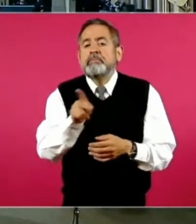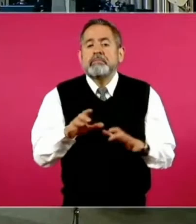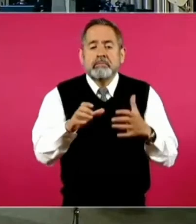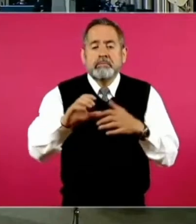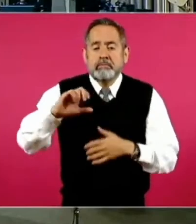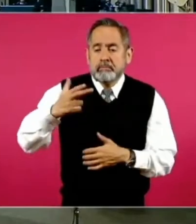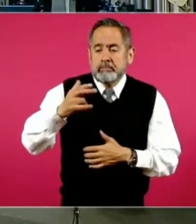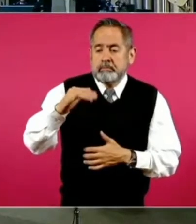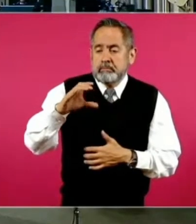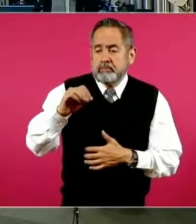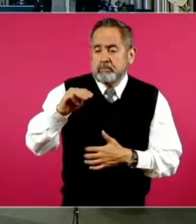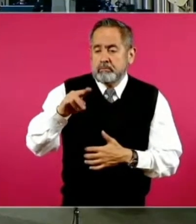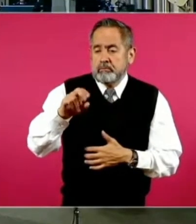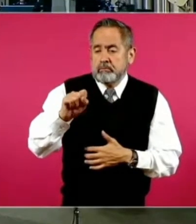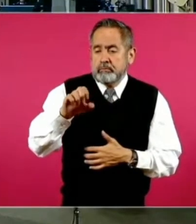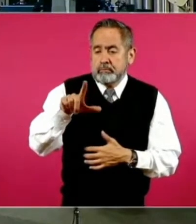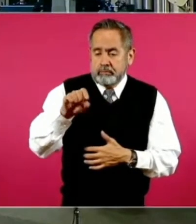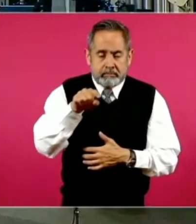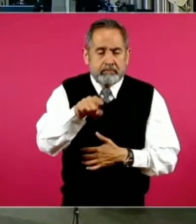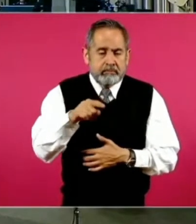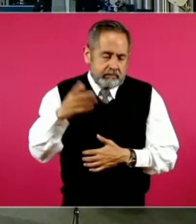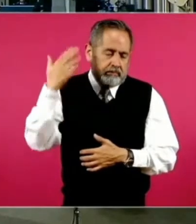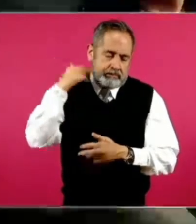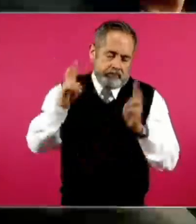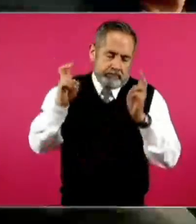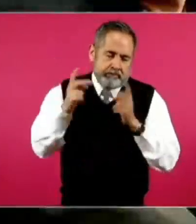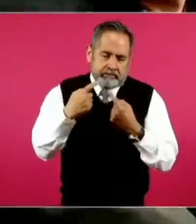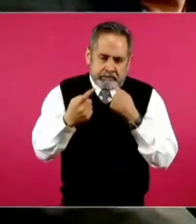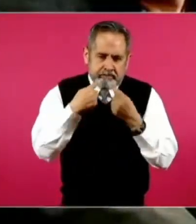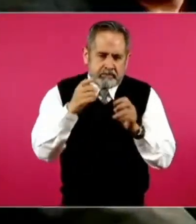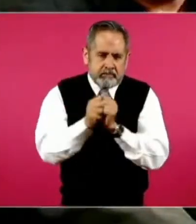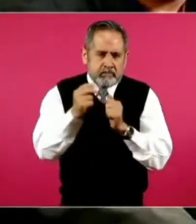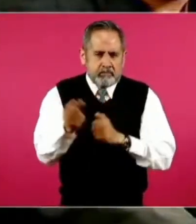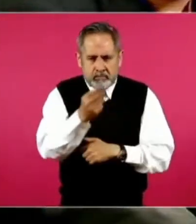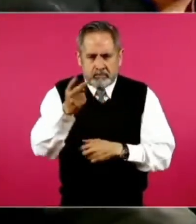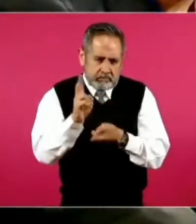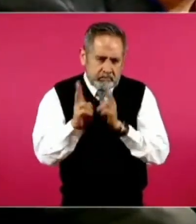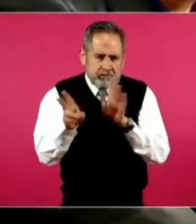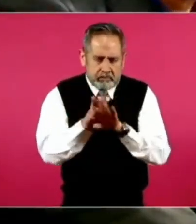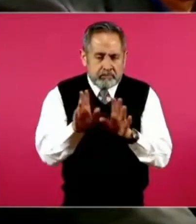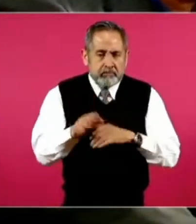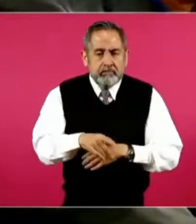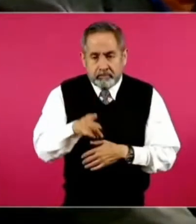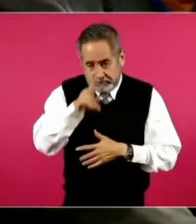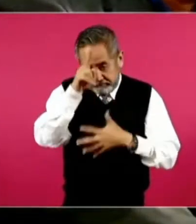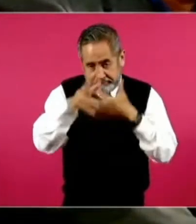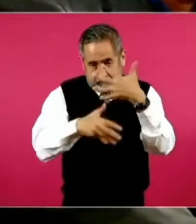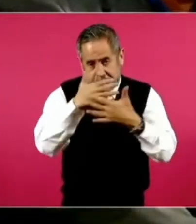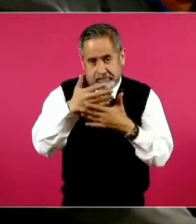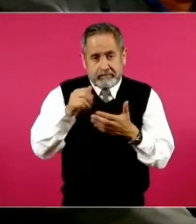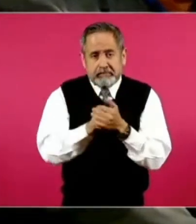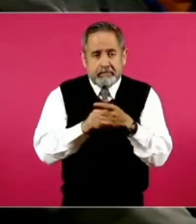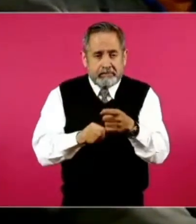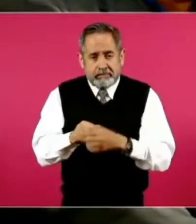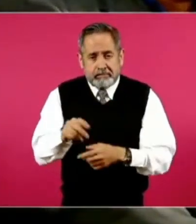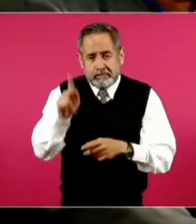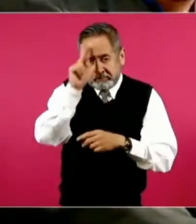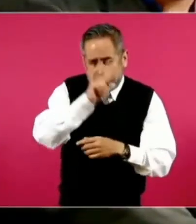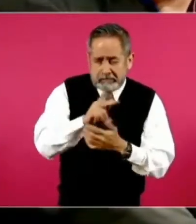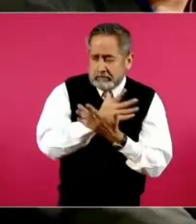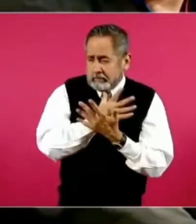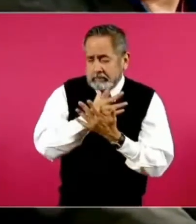presidente, y que es un tema que ya hemos abordado aquí con usted, la violencia es cada vez más